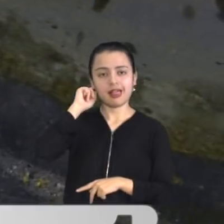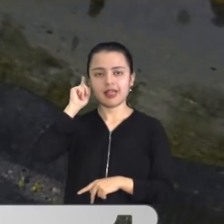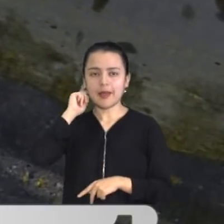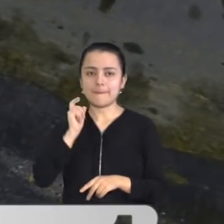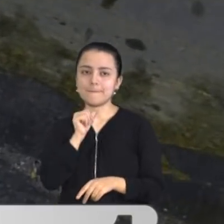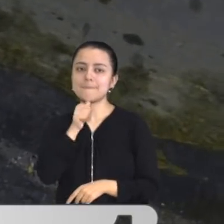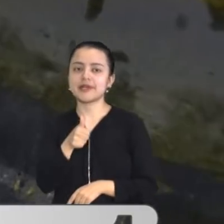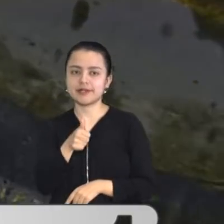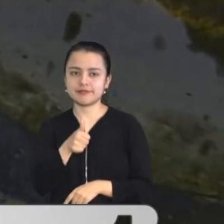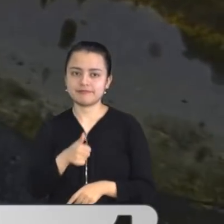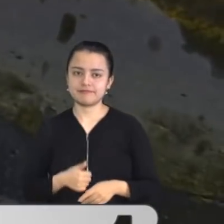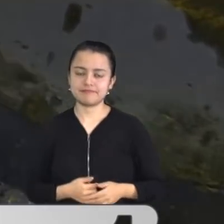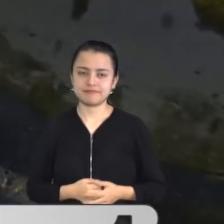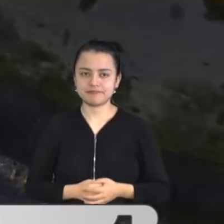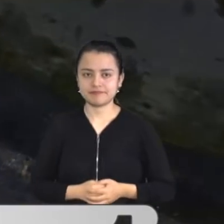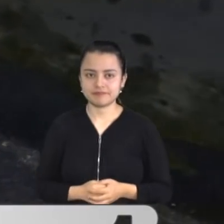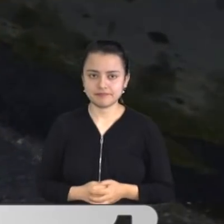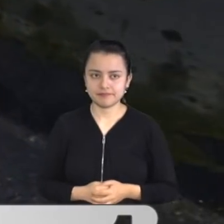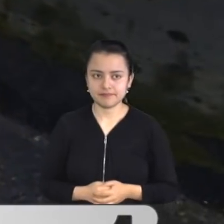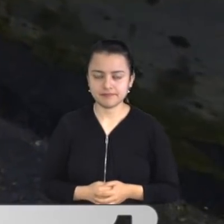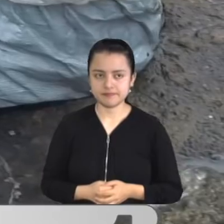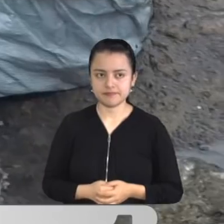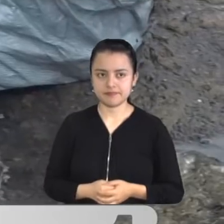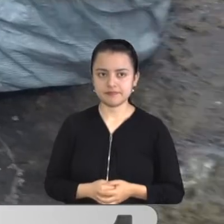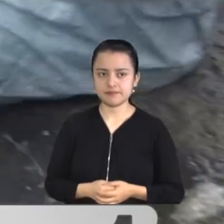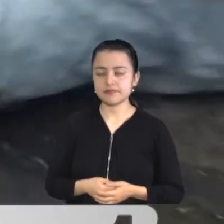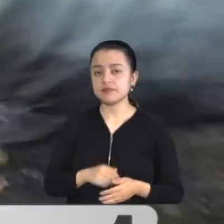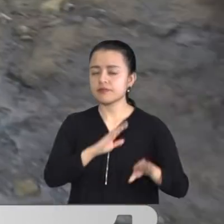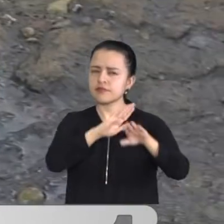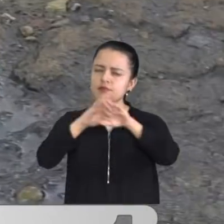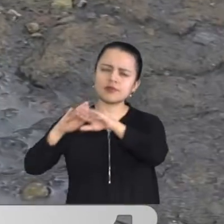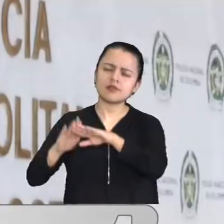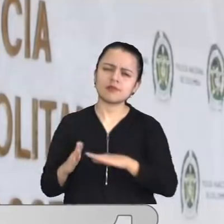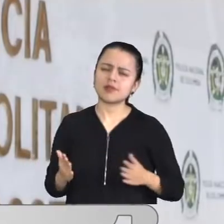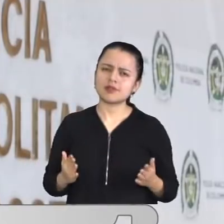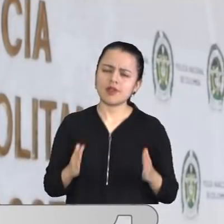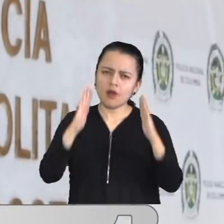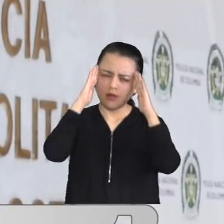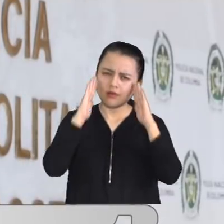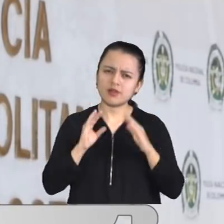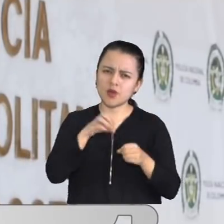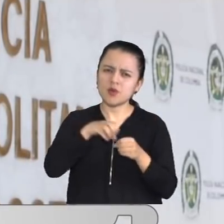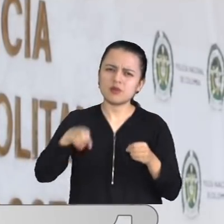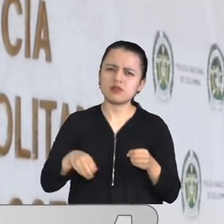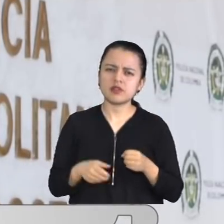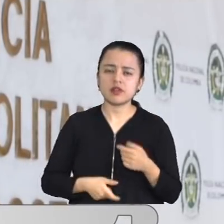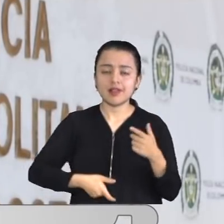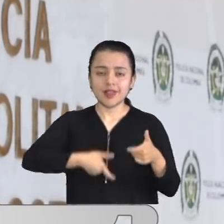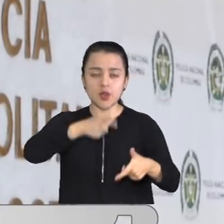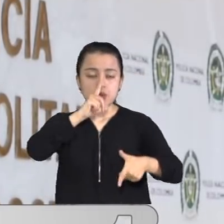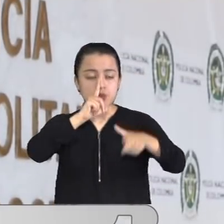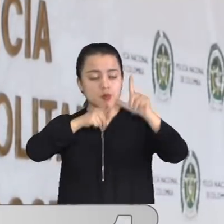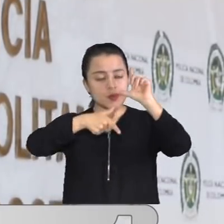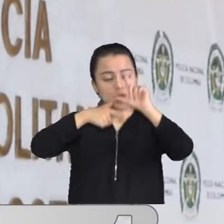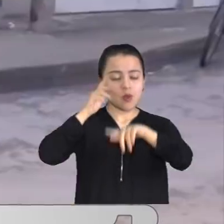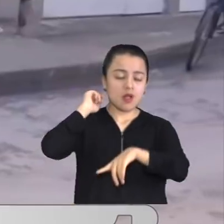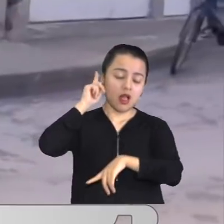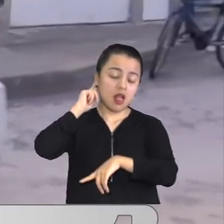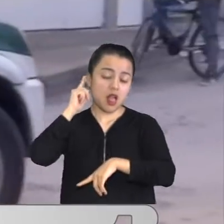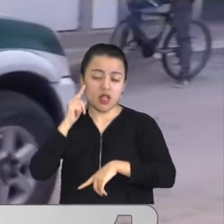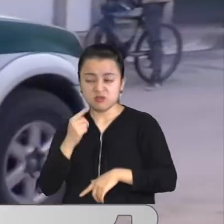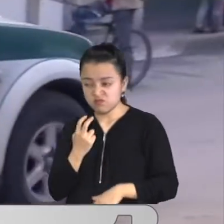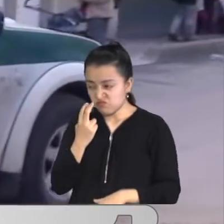estas situaciones, según el coronel. Ya está la oportunidad para hacer una invitación a los ciudadanos para que tomen licor con tolerancia, para que sepan resolver sus